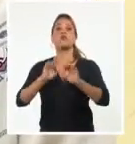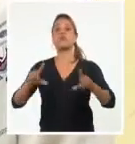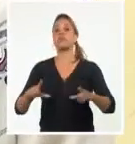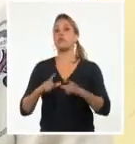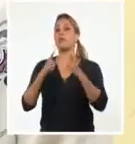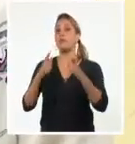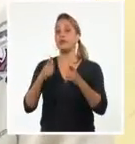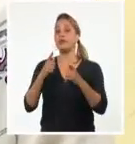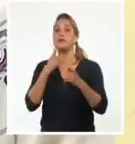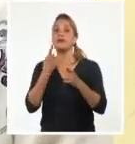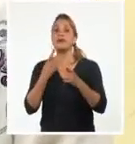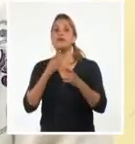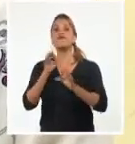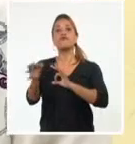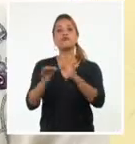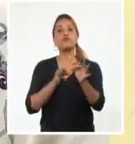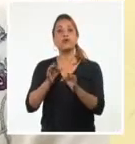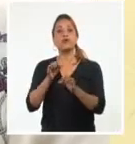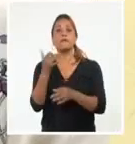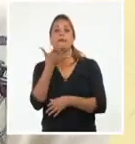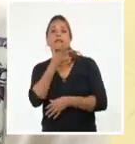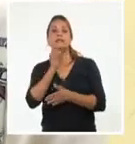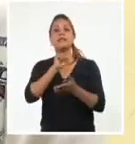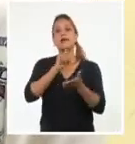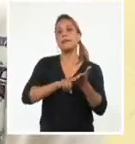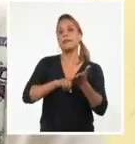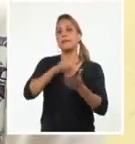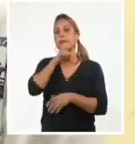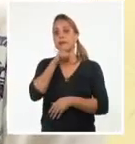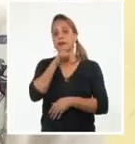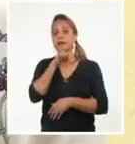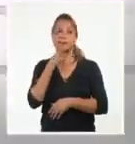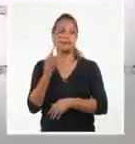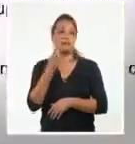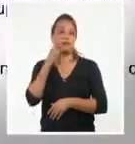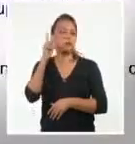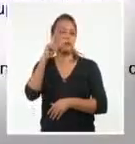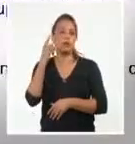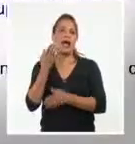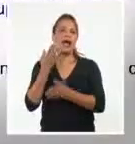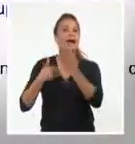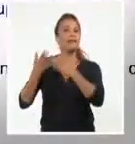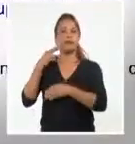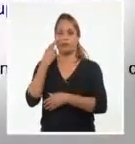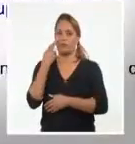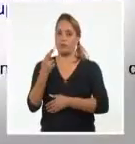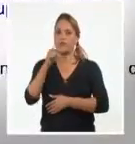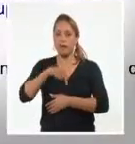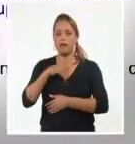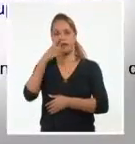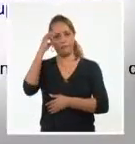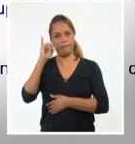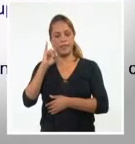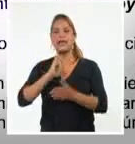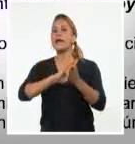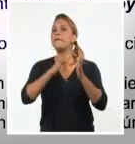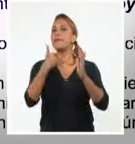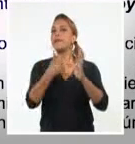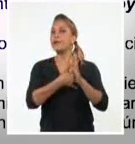parentales propias de las madres y los padres, que tampoco tenían un reconocimiento. El proyecto ha causado